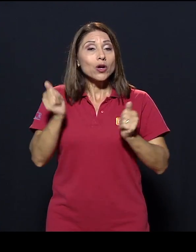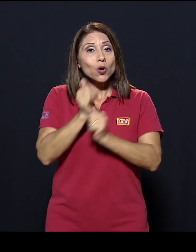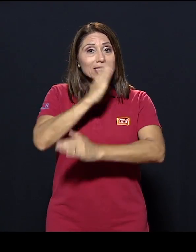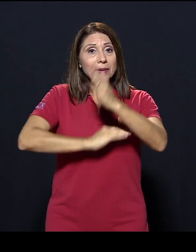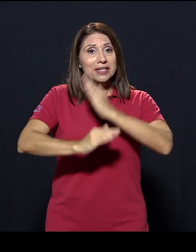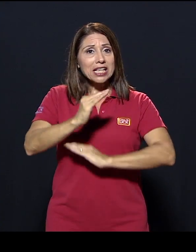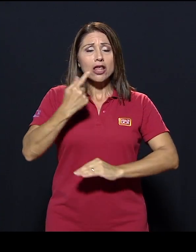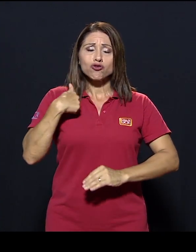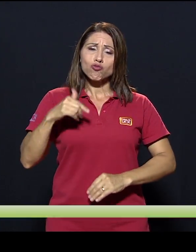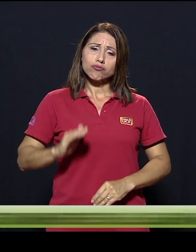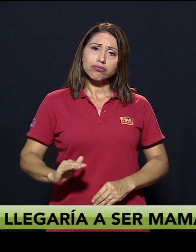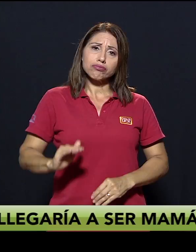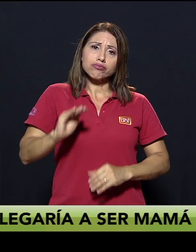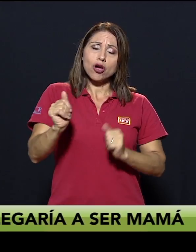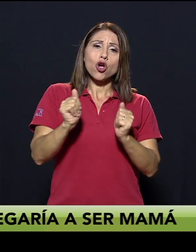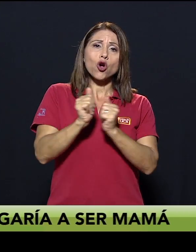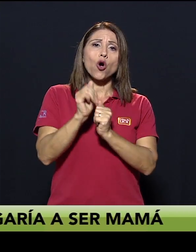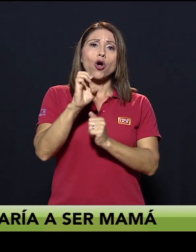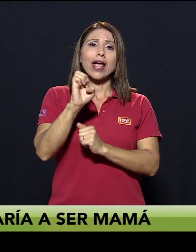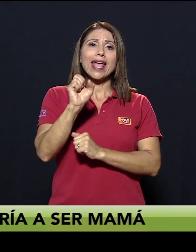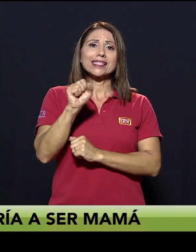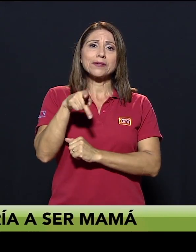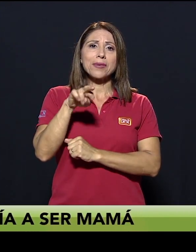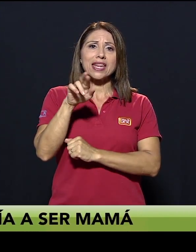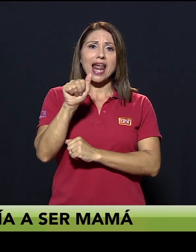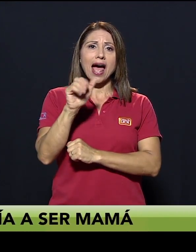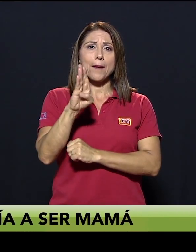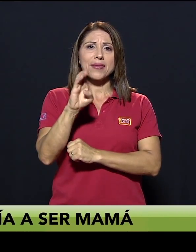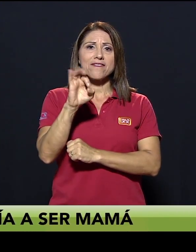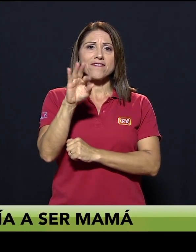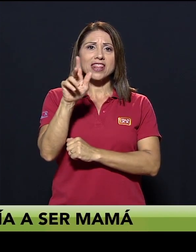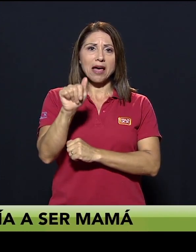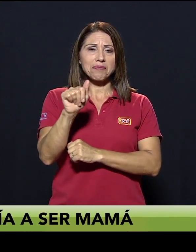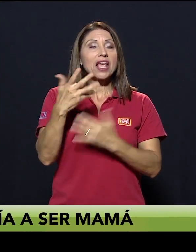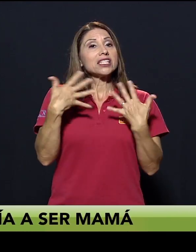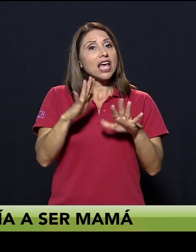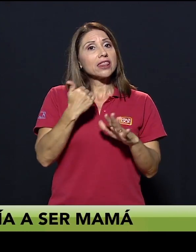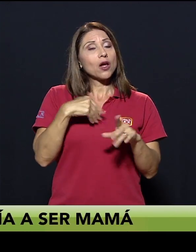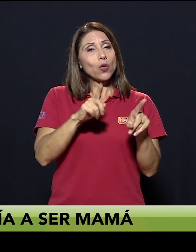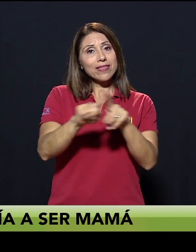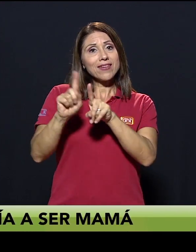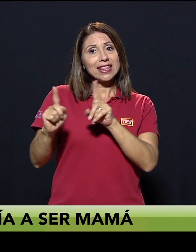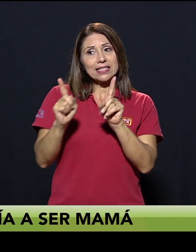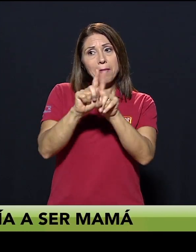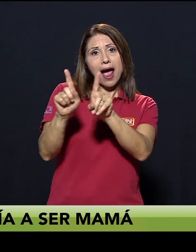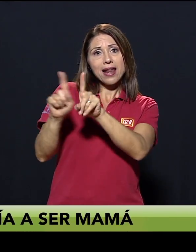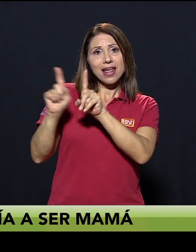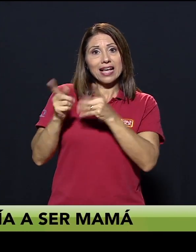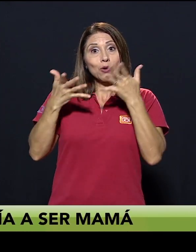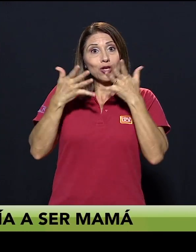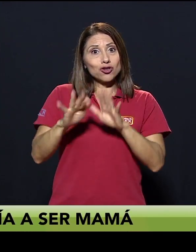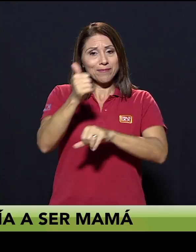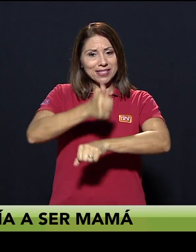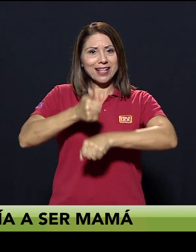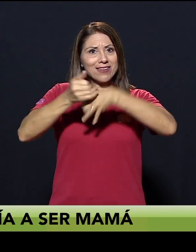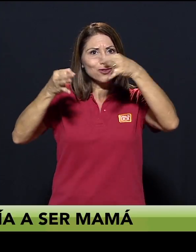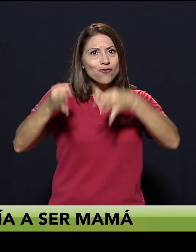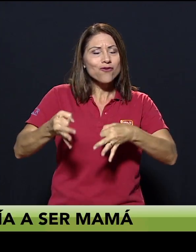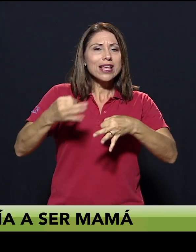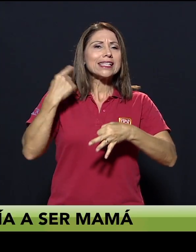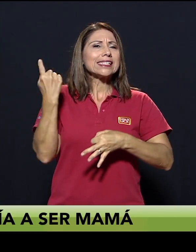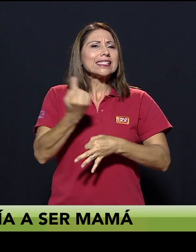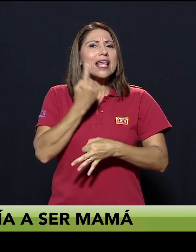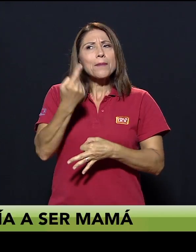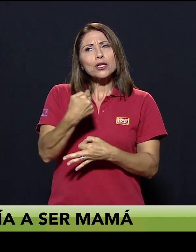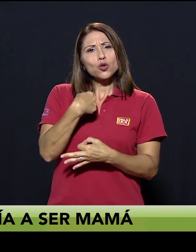creciendo con espina bífida y después, bueno, ya cuando tengo diferentes parejas y la pareja con la que me establezco, entonces es como decir, bueno,